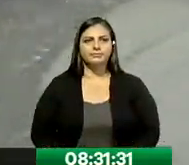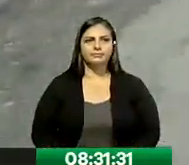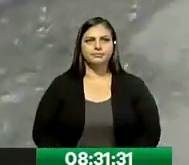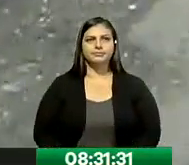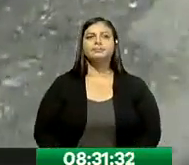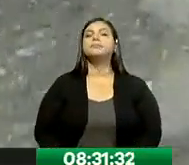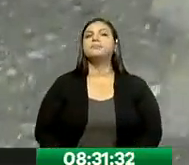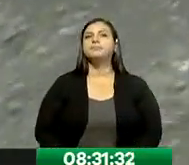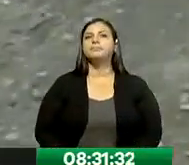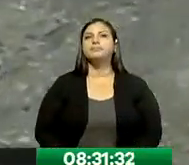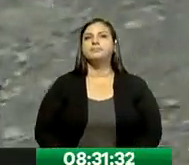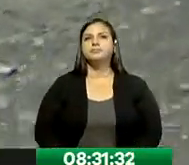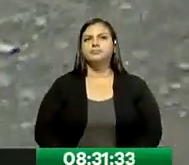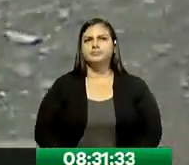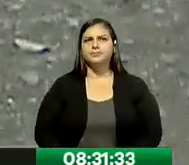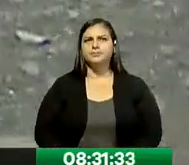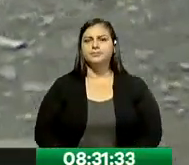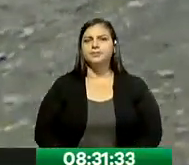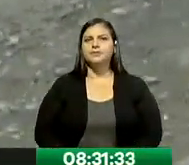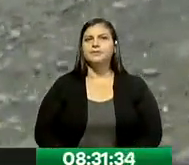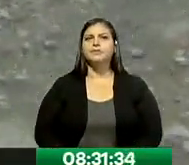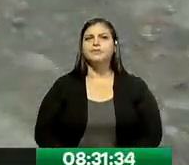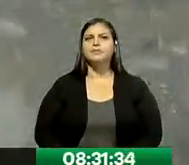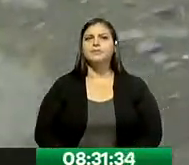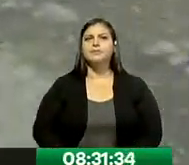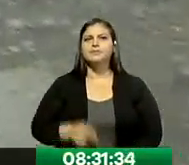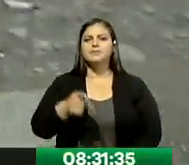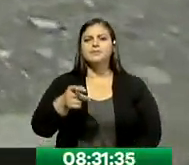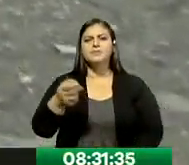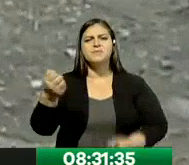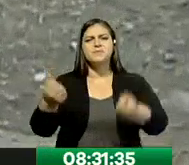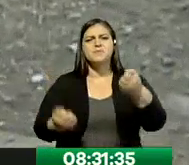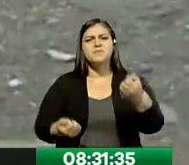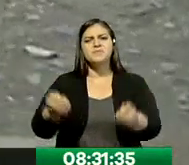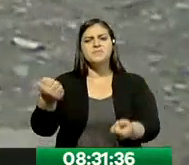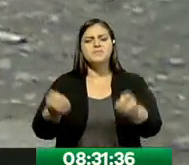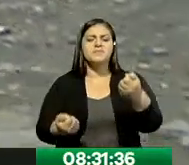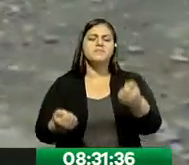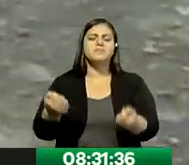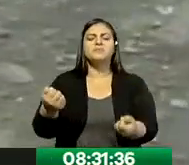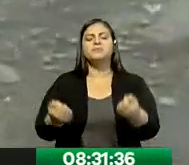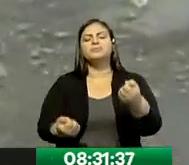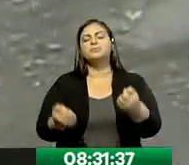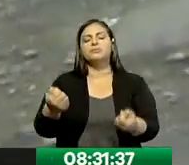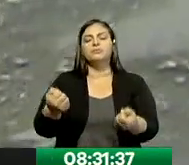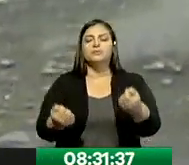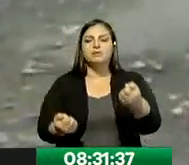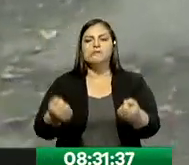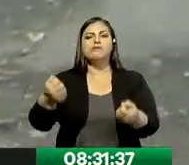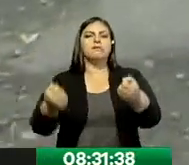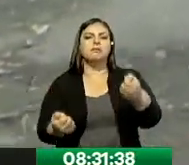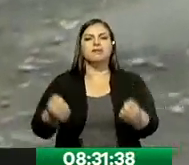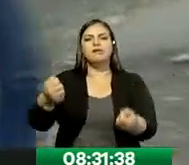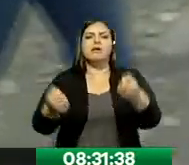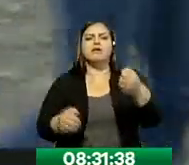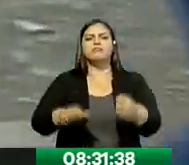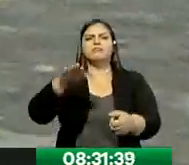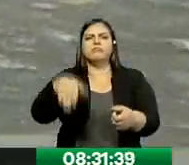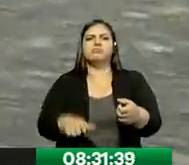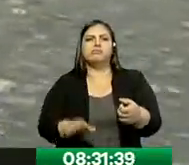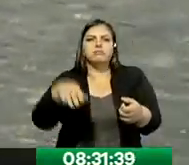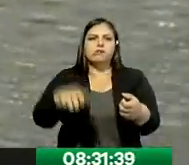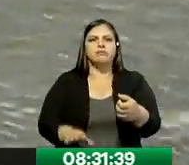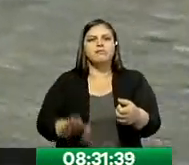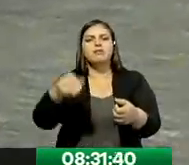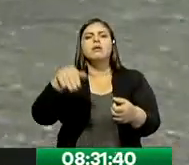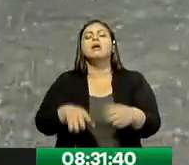problema para los conductores que les toca pasar por esta vía, tal vez para ir a sus trabajos, y también para las personas que